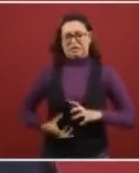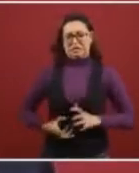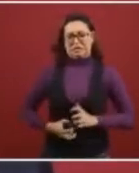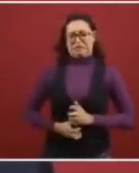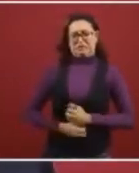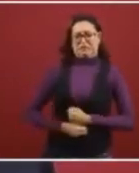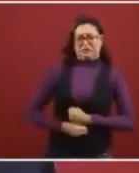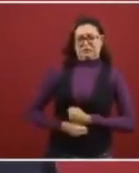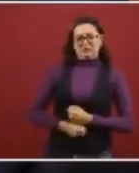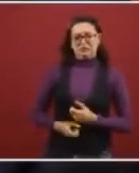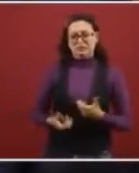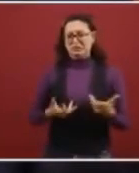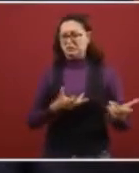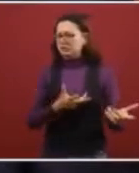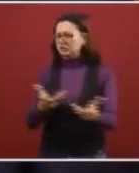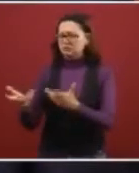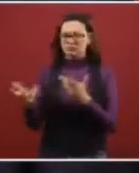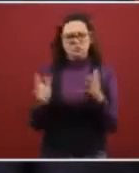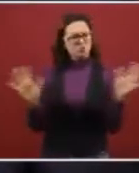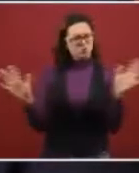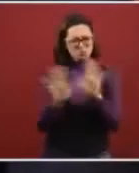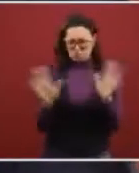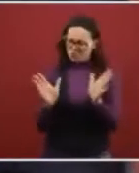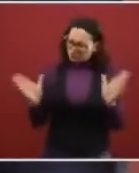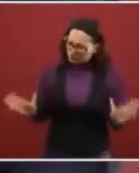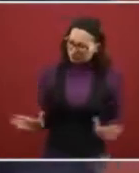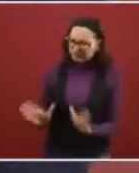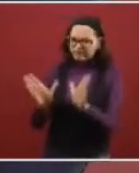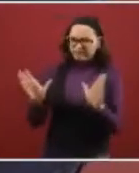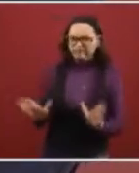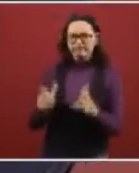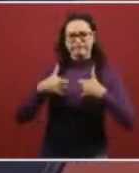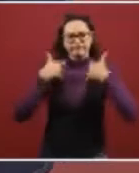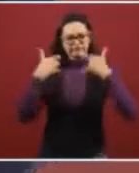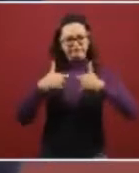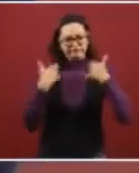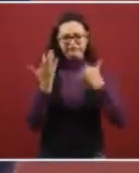cierren los caminos. Don't close their routes. Entonces, eso